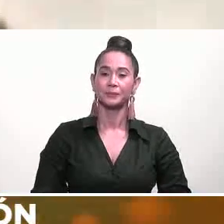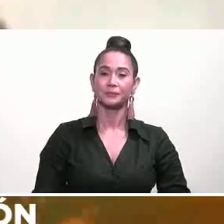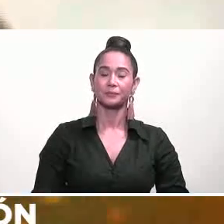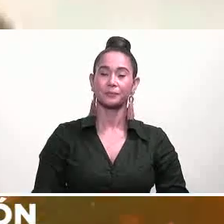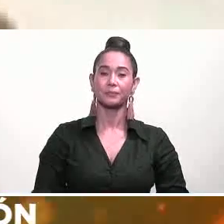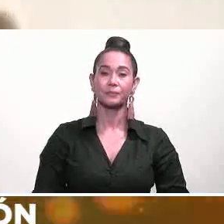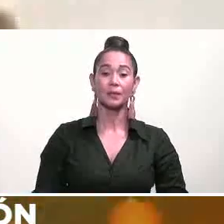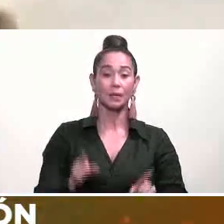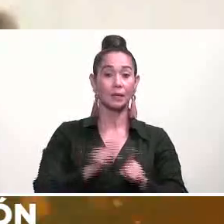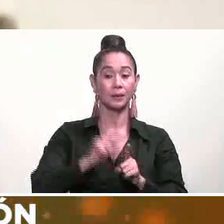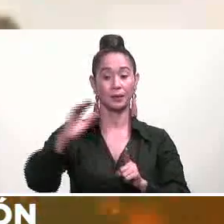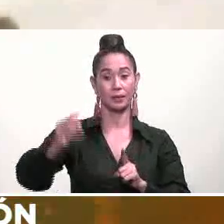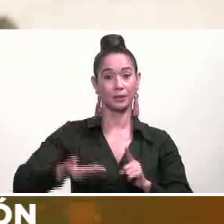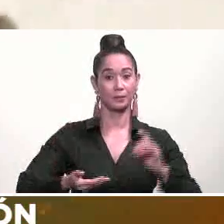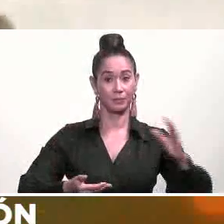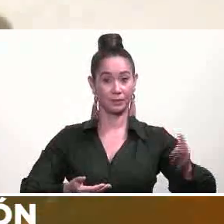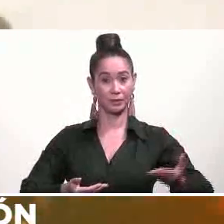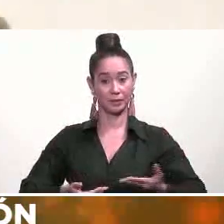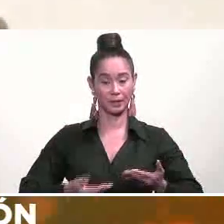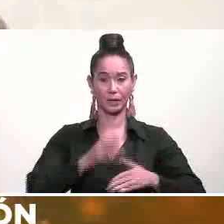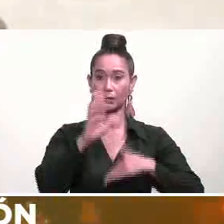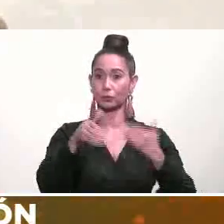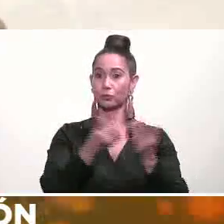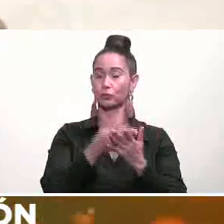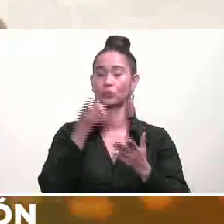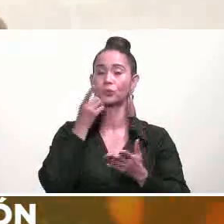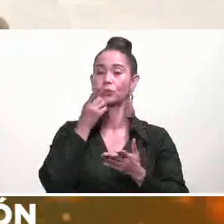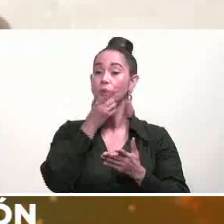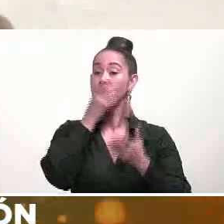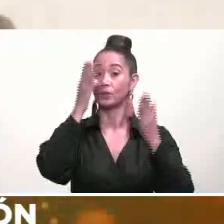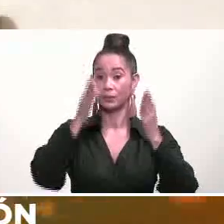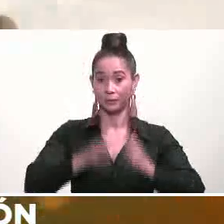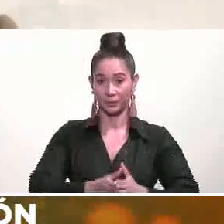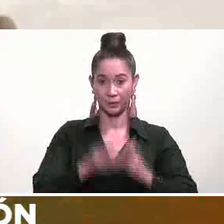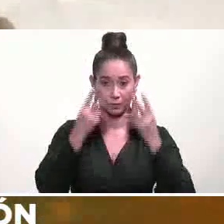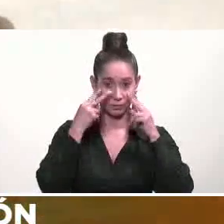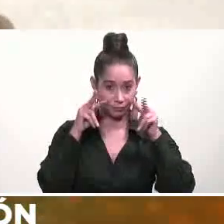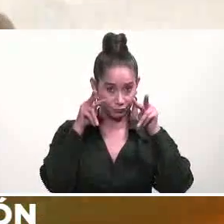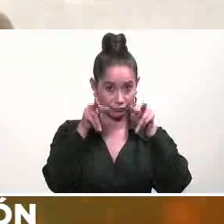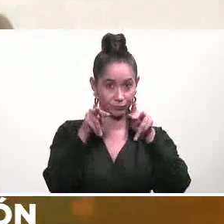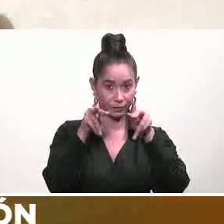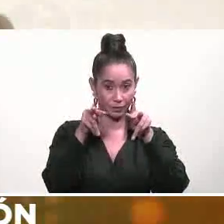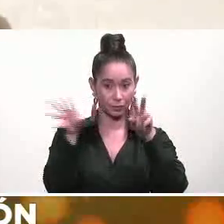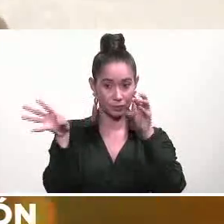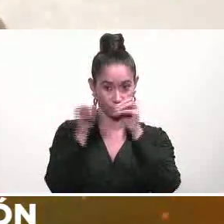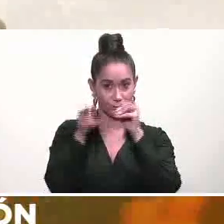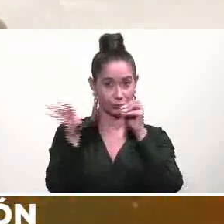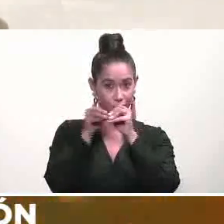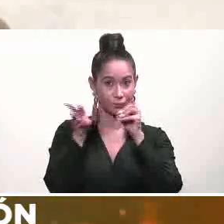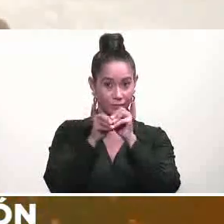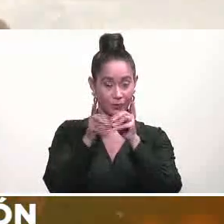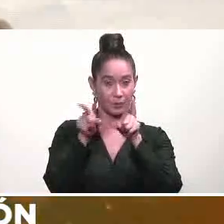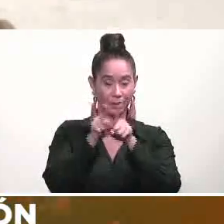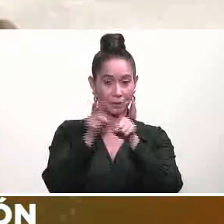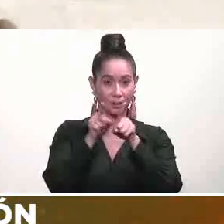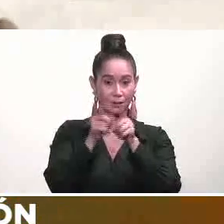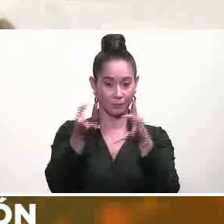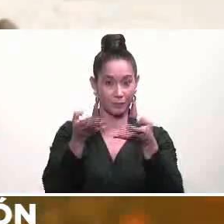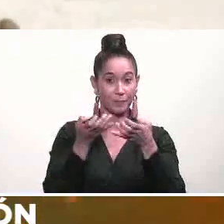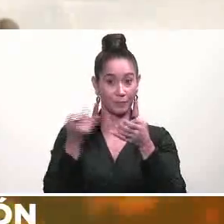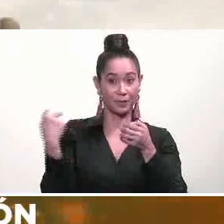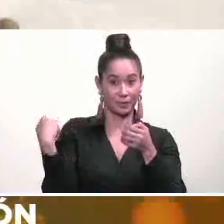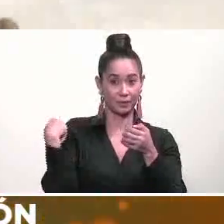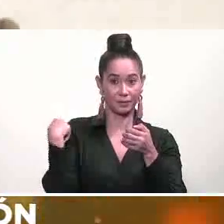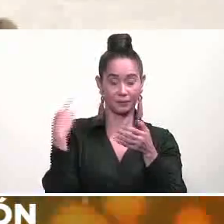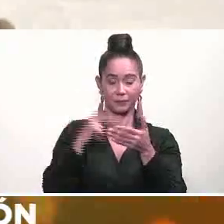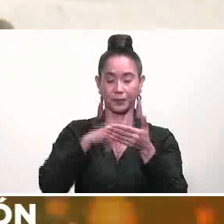e invitar a cada uno de los dominicanos que están en sintonía a sumarse, a formar parte de este